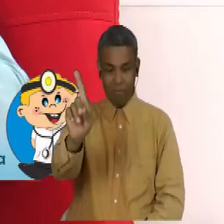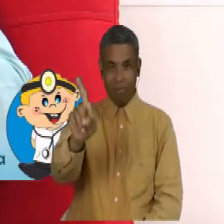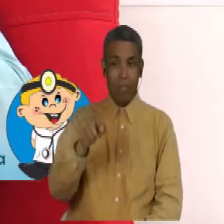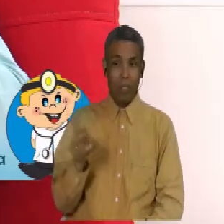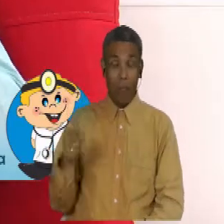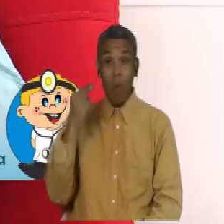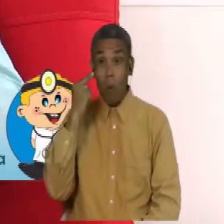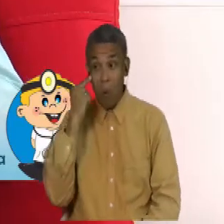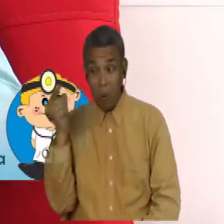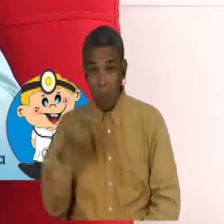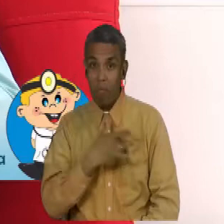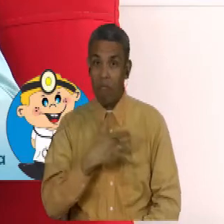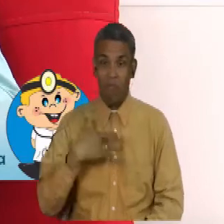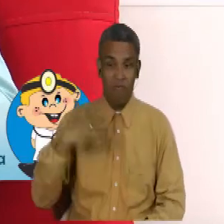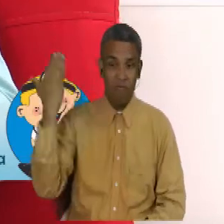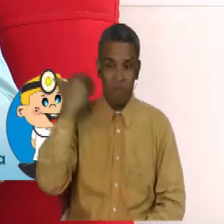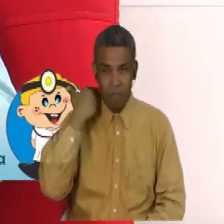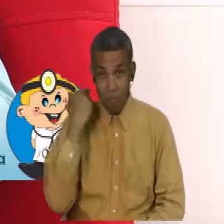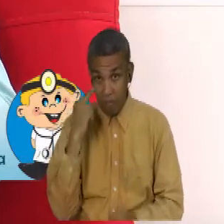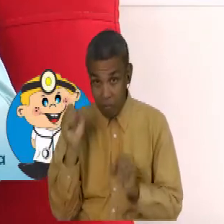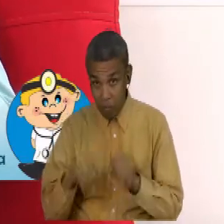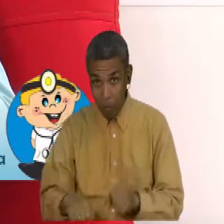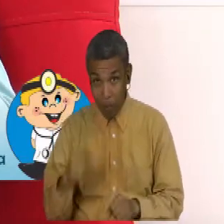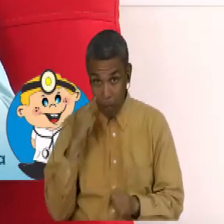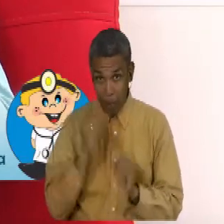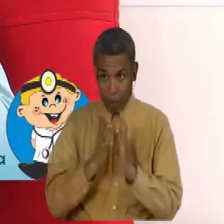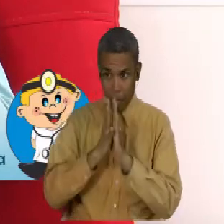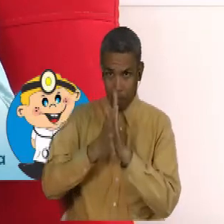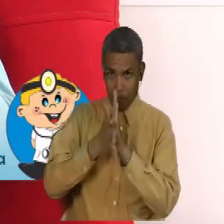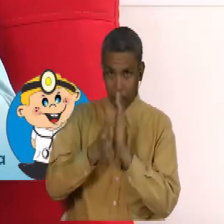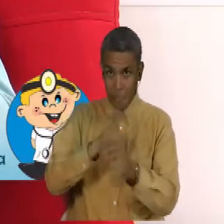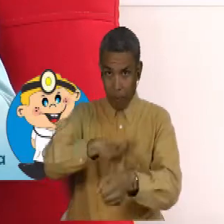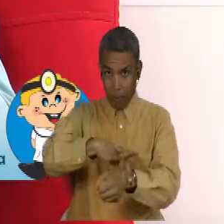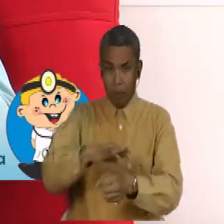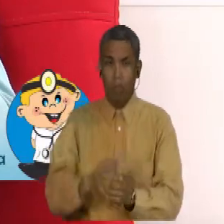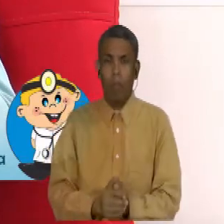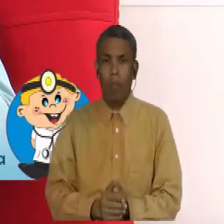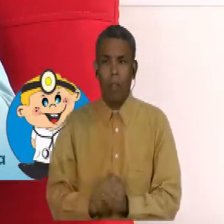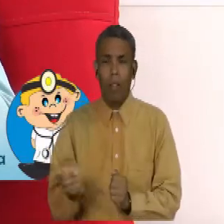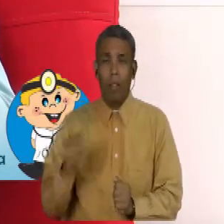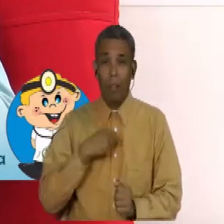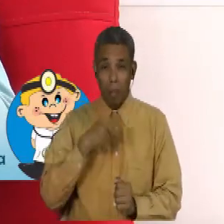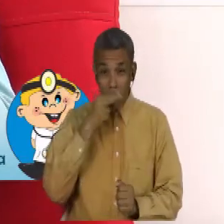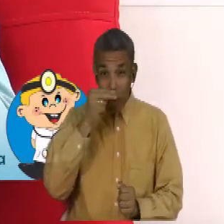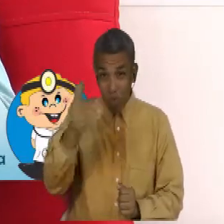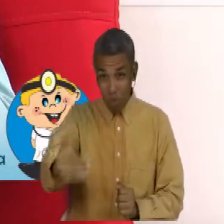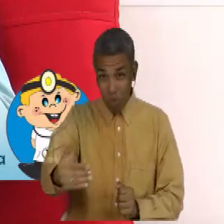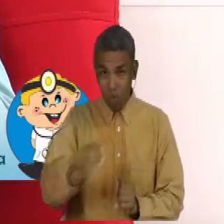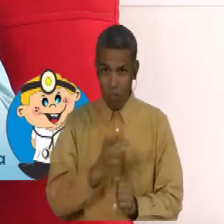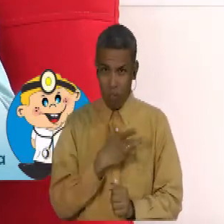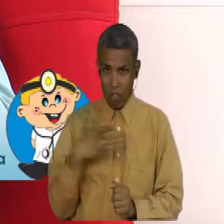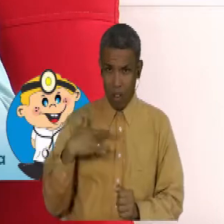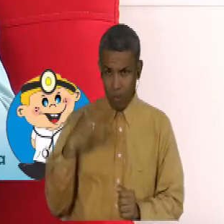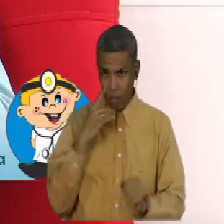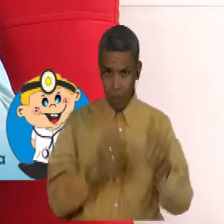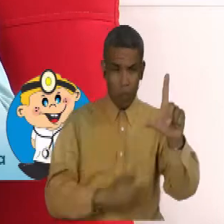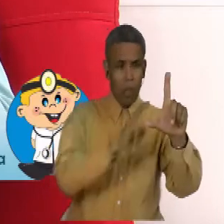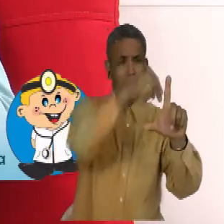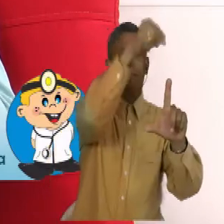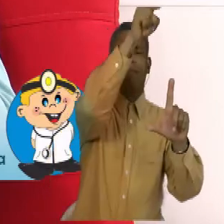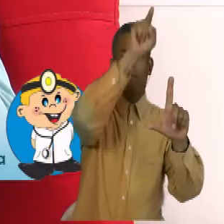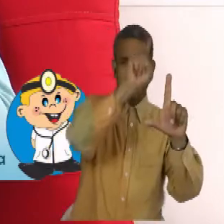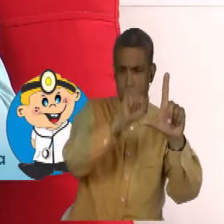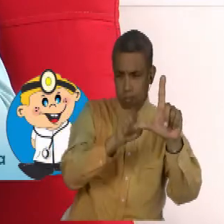de los exámenes que uno hace a un niño hay unas curvas de crecimiento y desarrollo que nos están señalando cuál es el peso normal